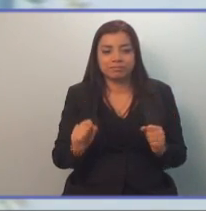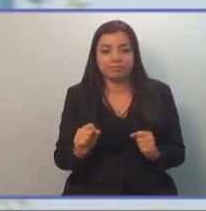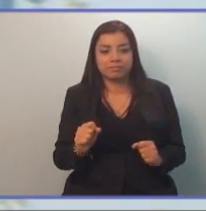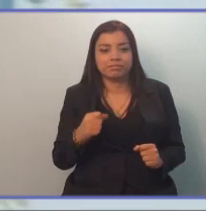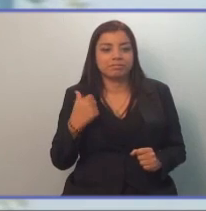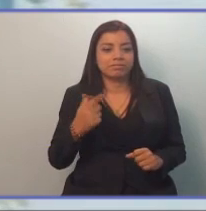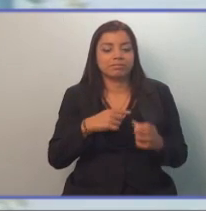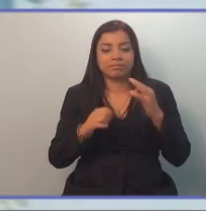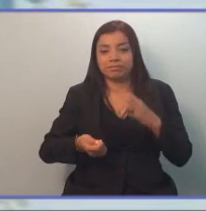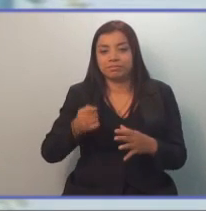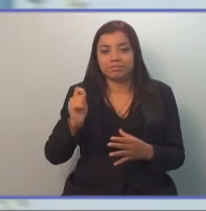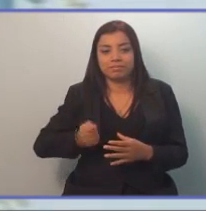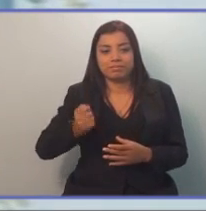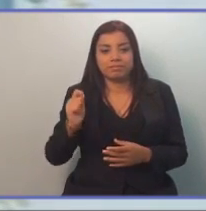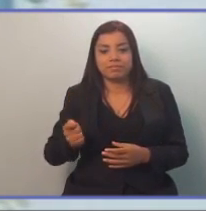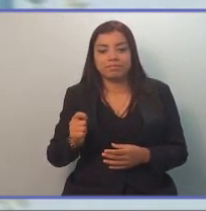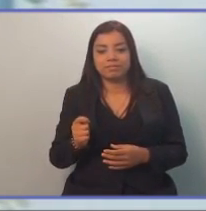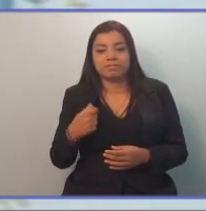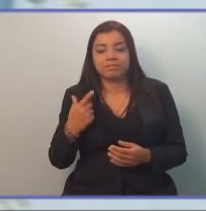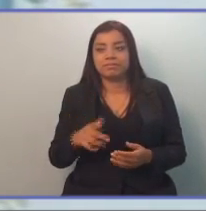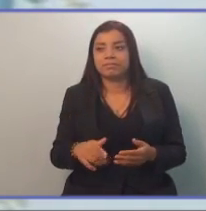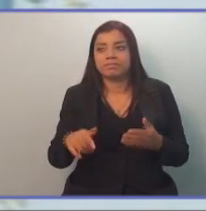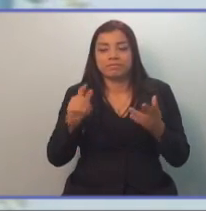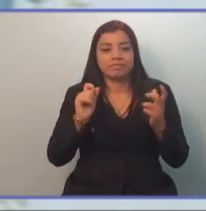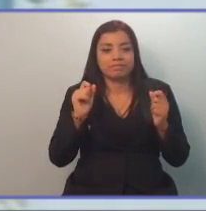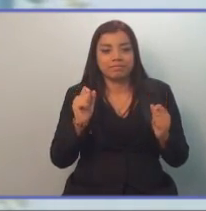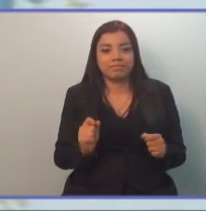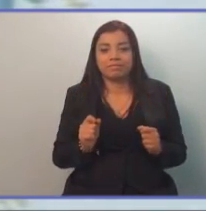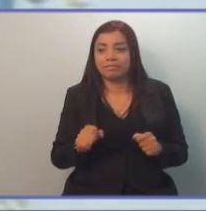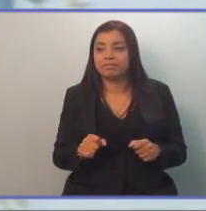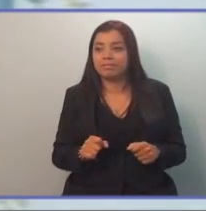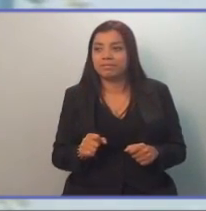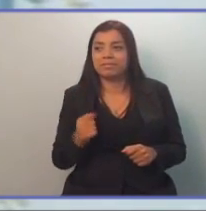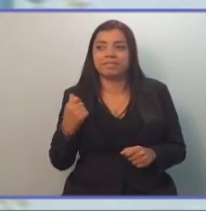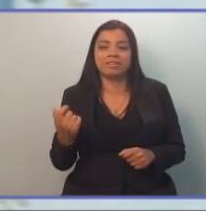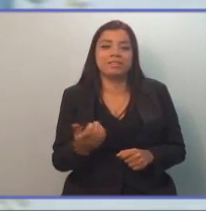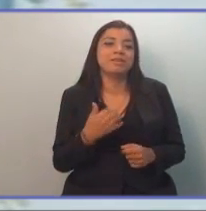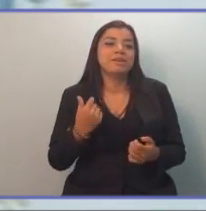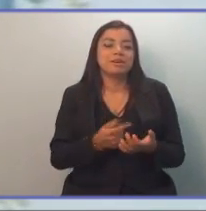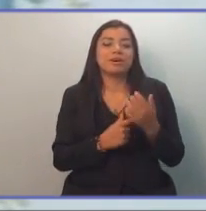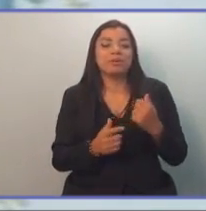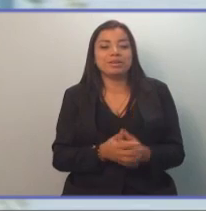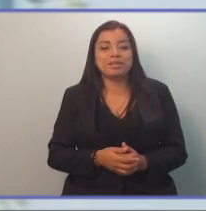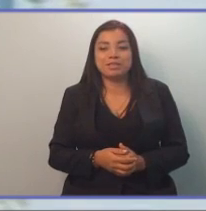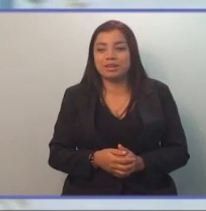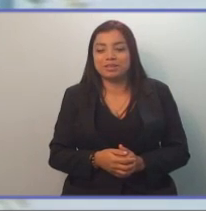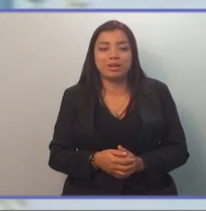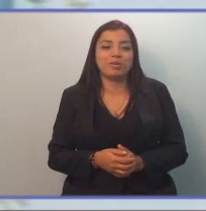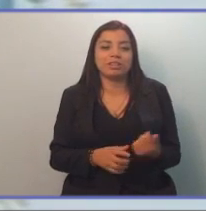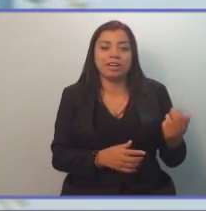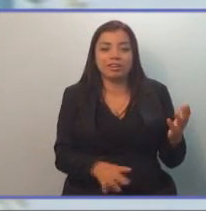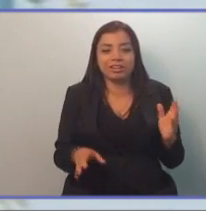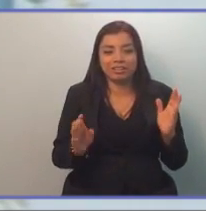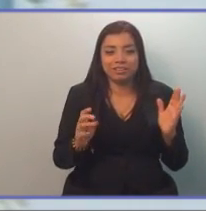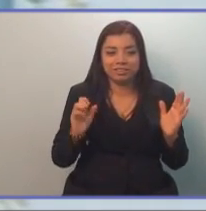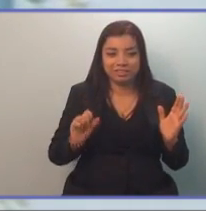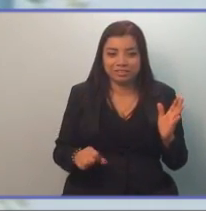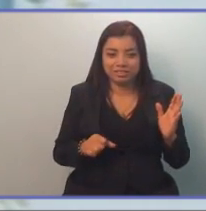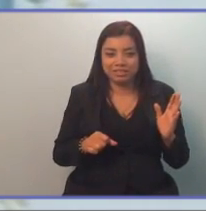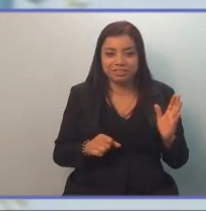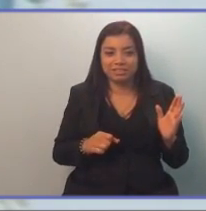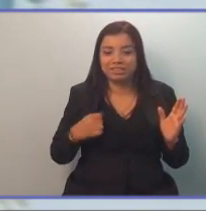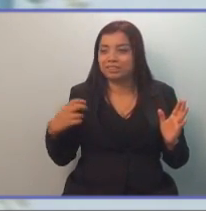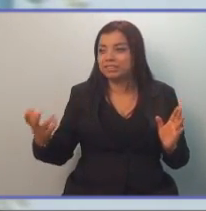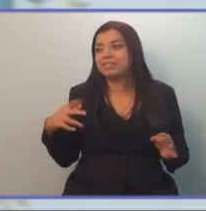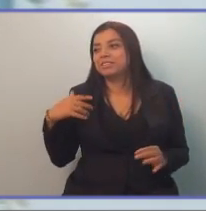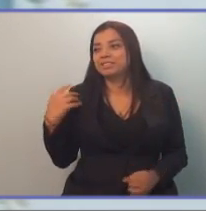los tribunales en los que yo he estado me ha permitido, porque todos somos jueces de la Constitución y eso no lo podemos ignorar,